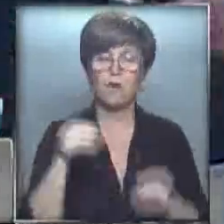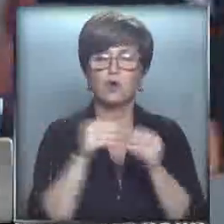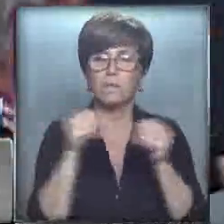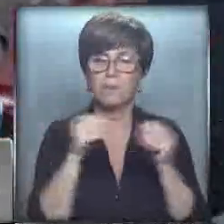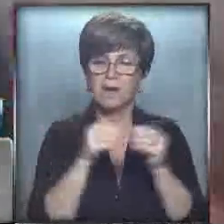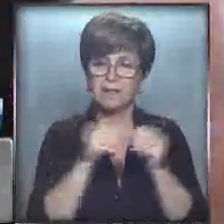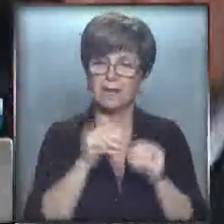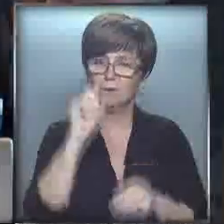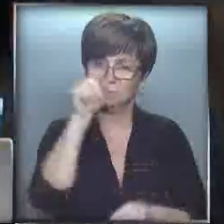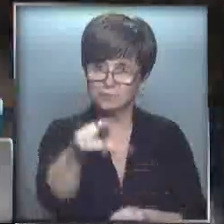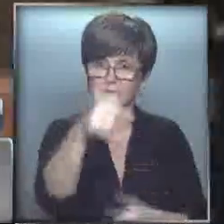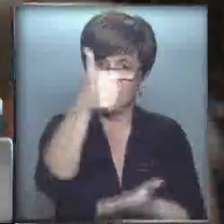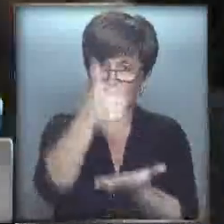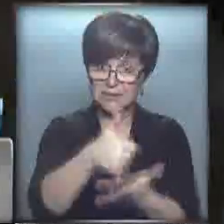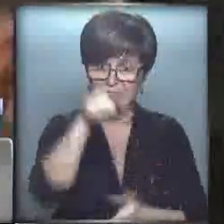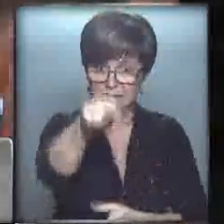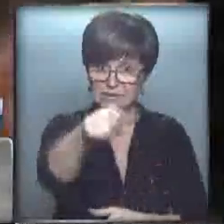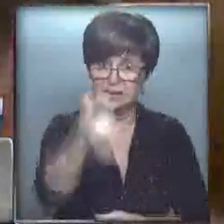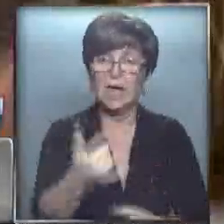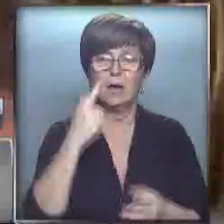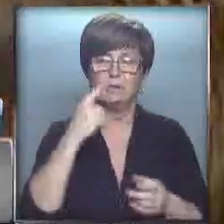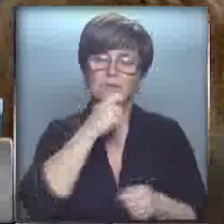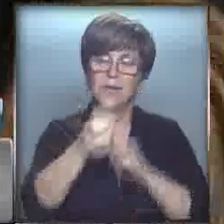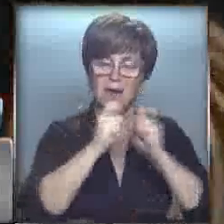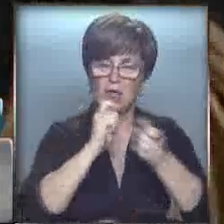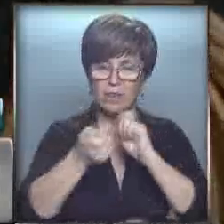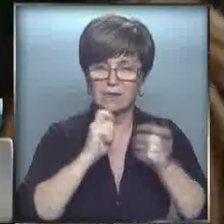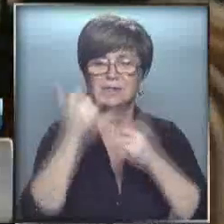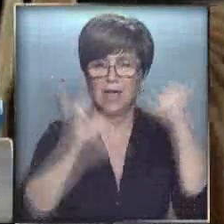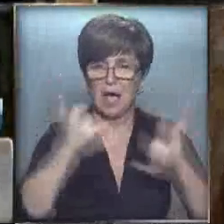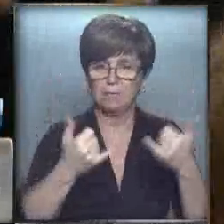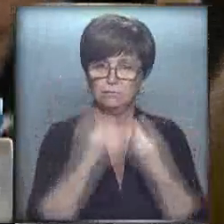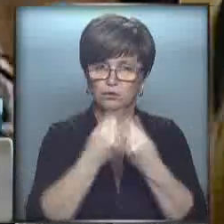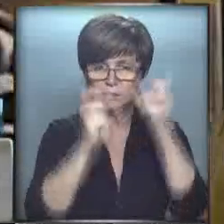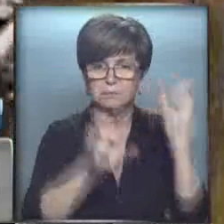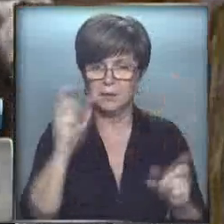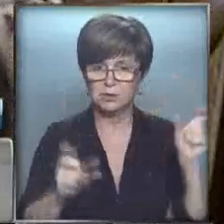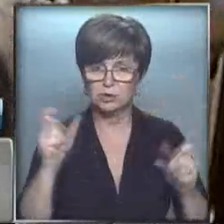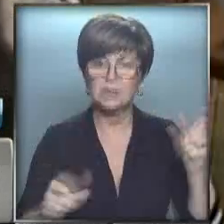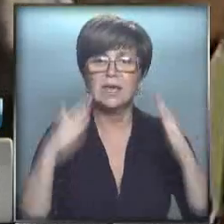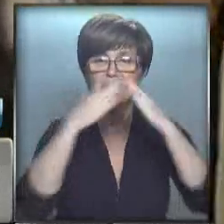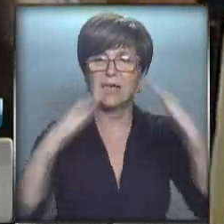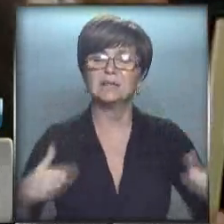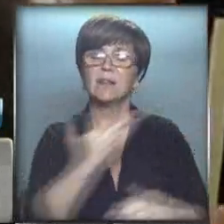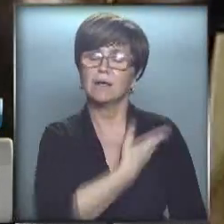Gastón Zulash, que está allí en el medio de toda esa gente, en el Salón Blanco de la Casa de Gobierno.